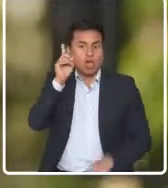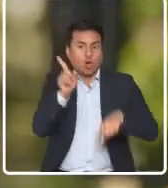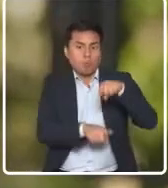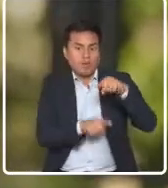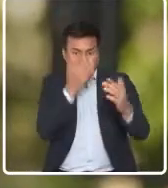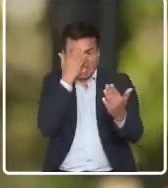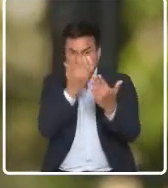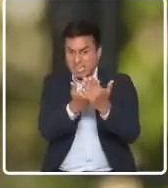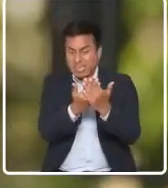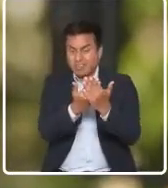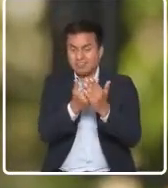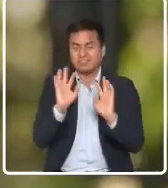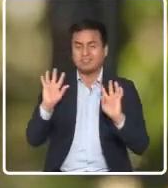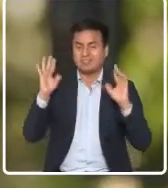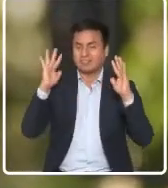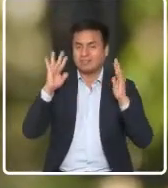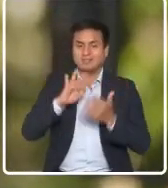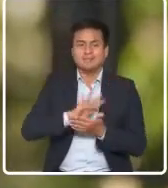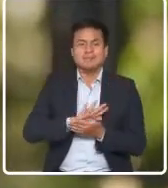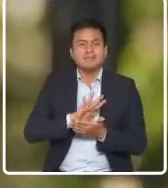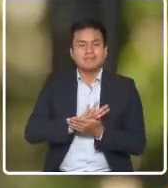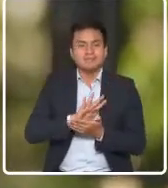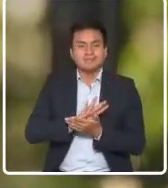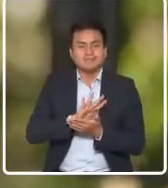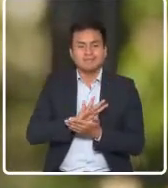combate directo,